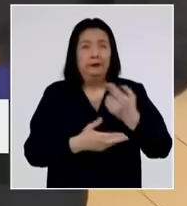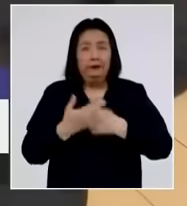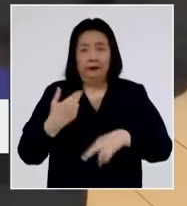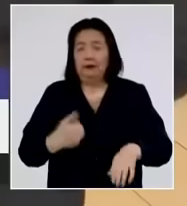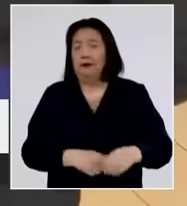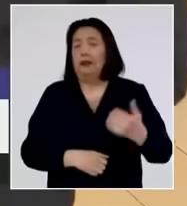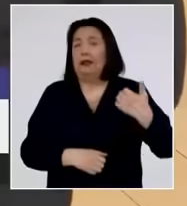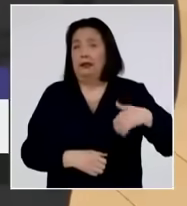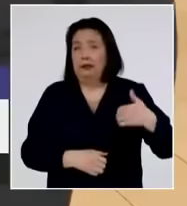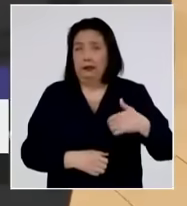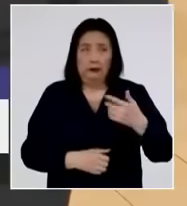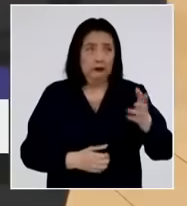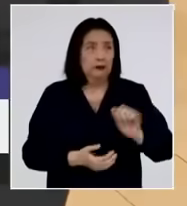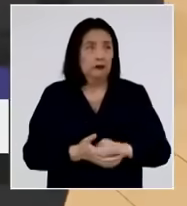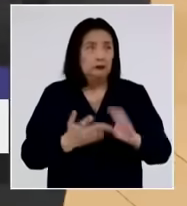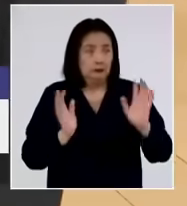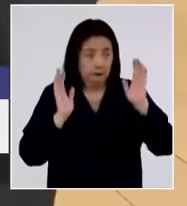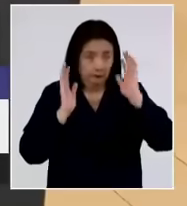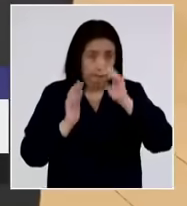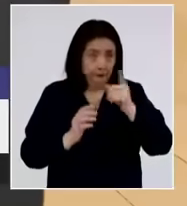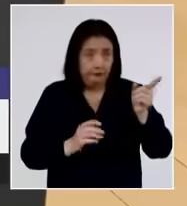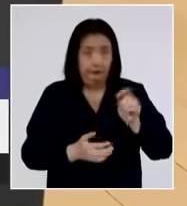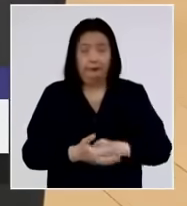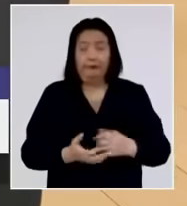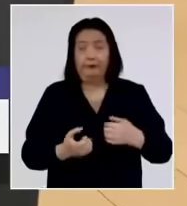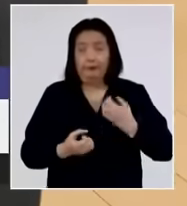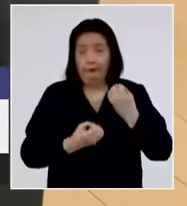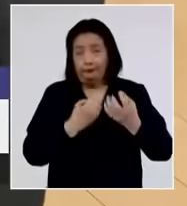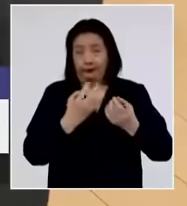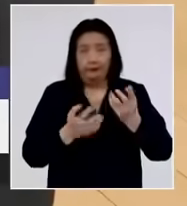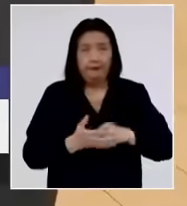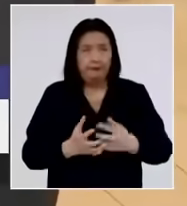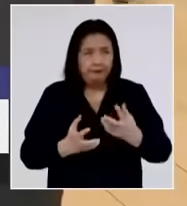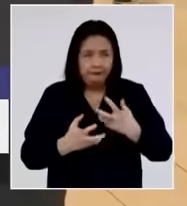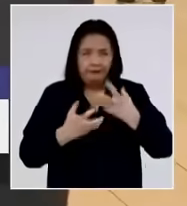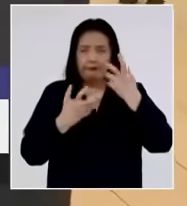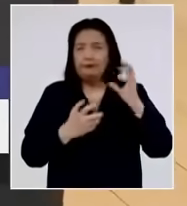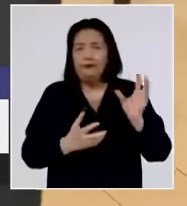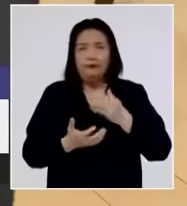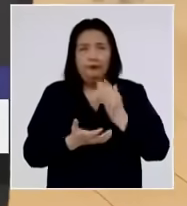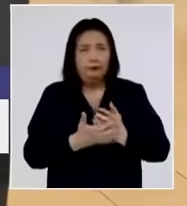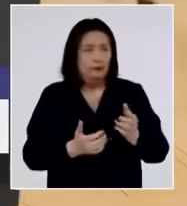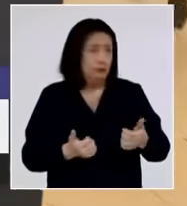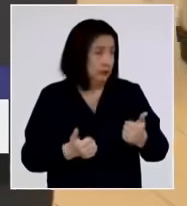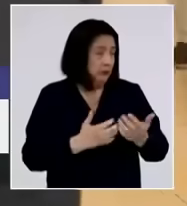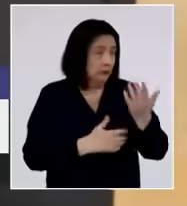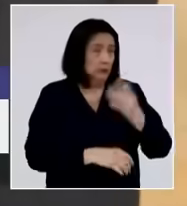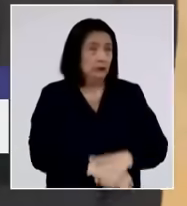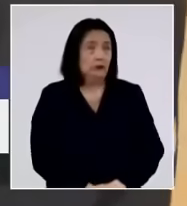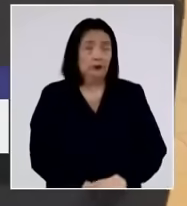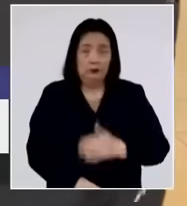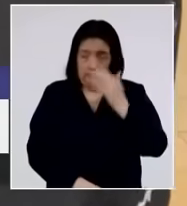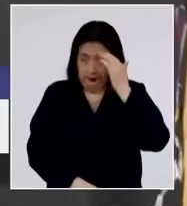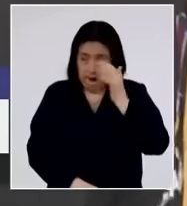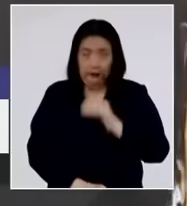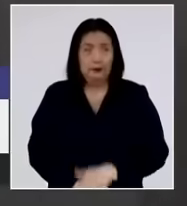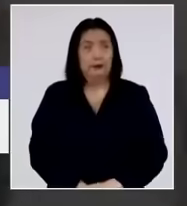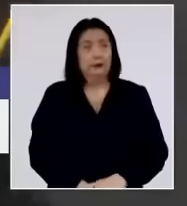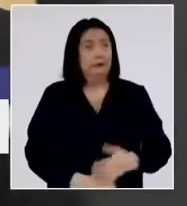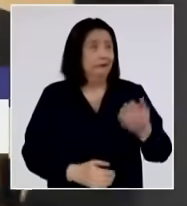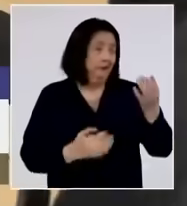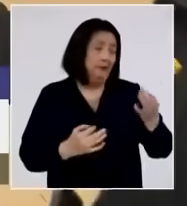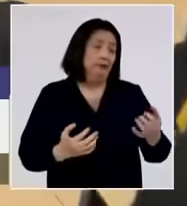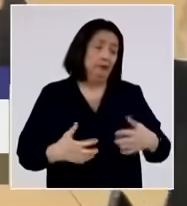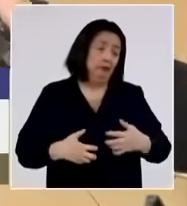Buenos Aires, Argentina, y vamos a escuchar las declaraciones y la indignación de todo este problema. ¿Cómo está? Buen día, Marco. ¿Qué tal? Buen día. No, la verdad